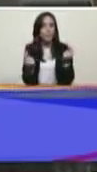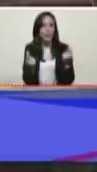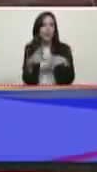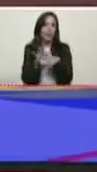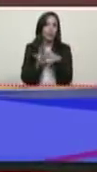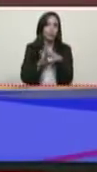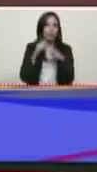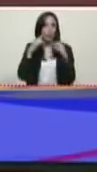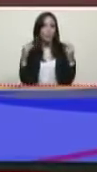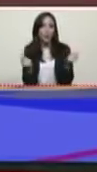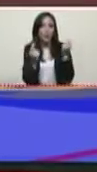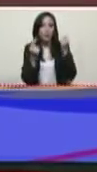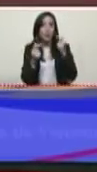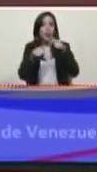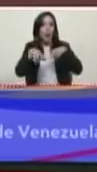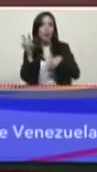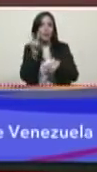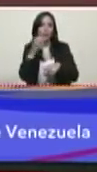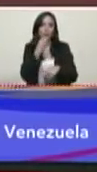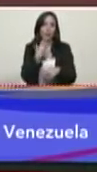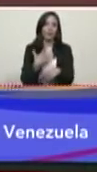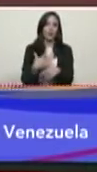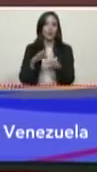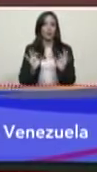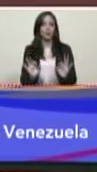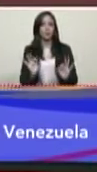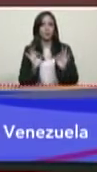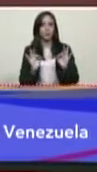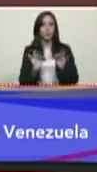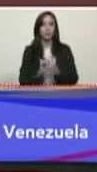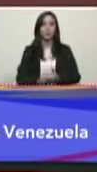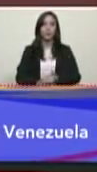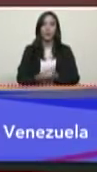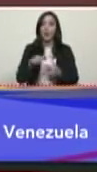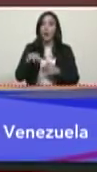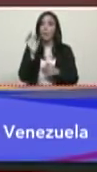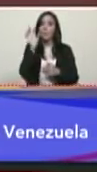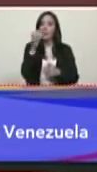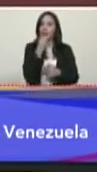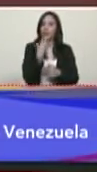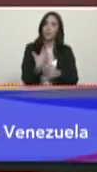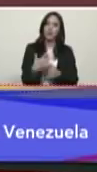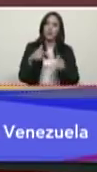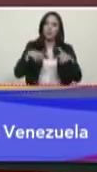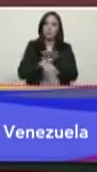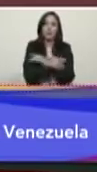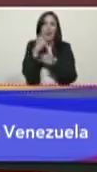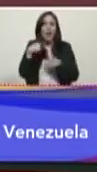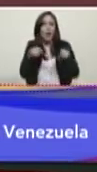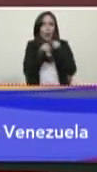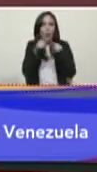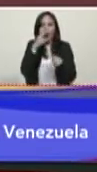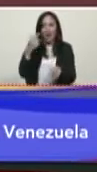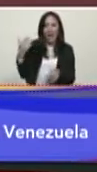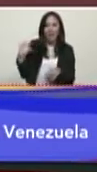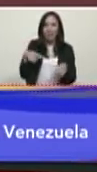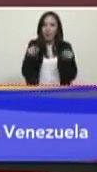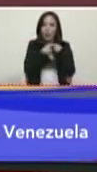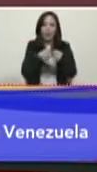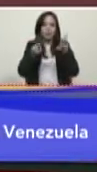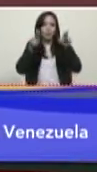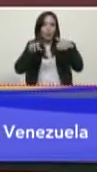hacer de nuestra venezuela la patria más bella que nunca se haya visto en américa